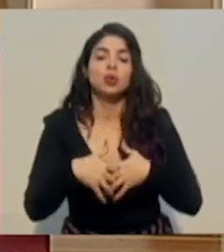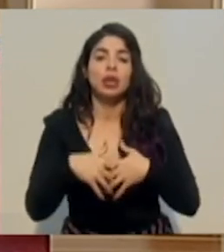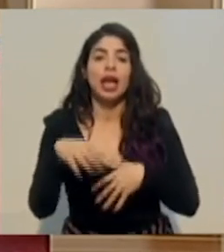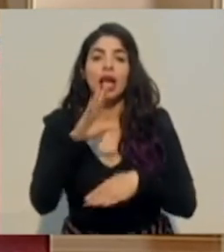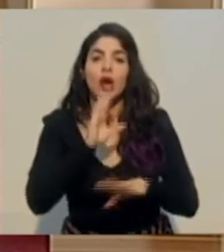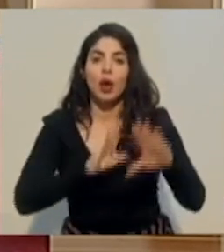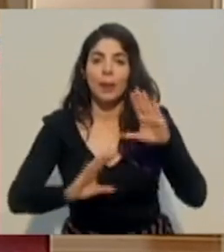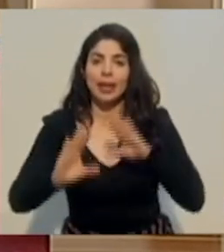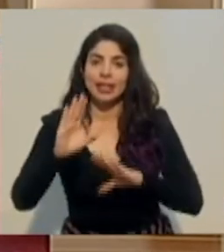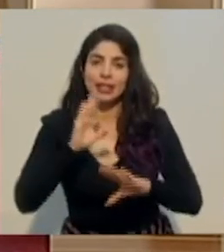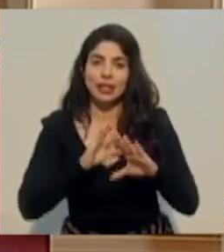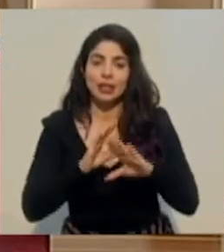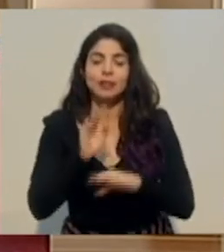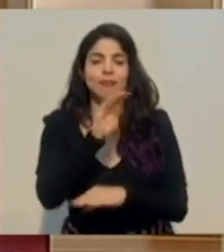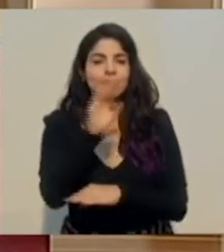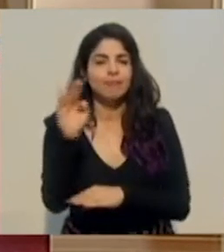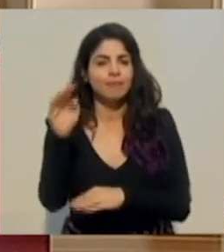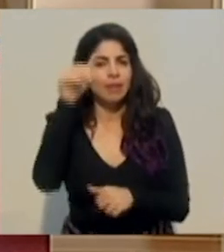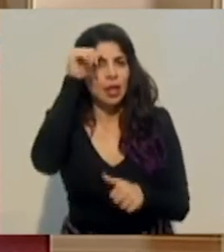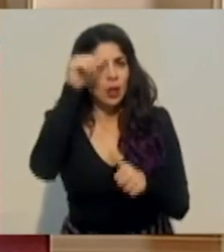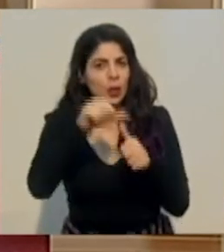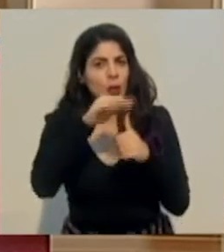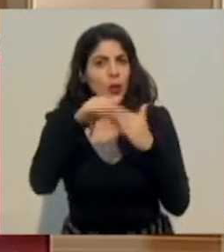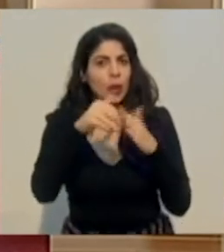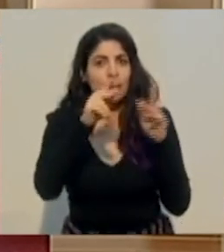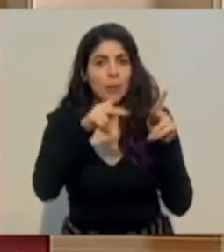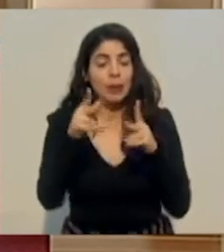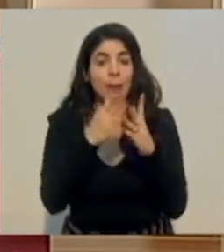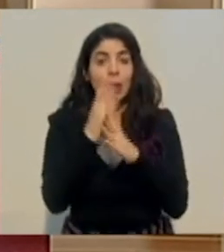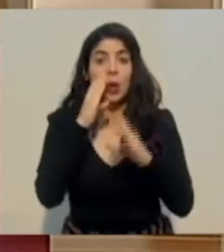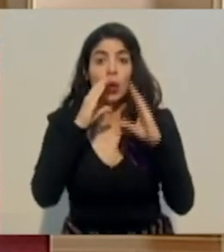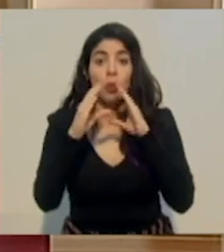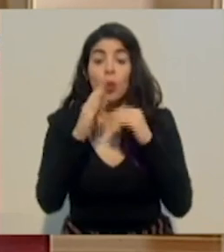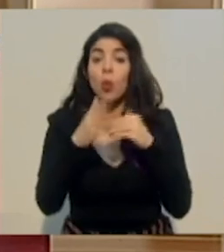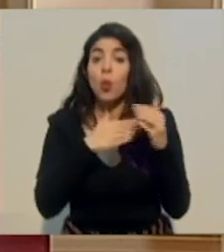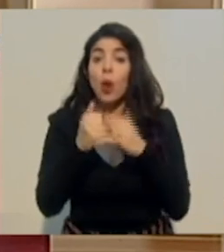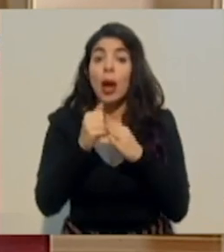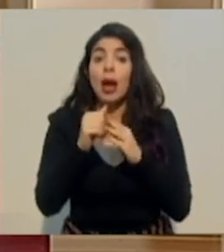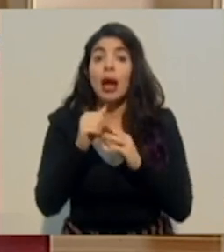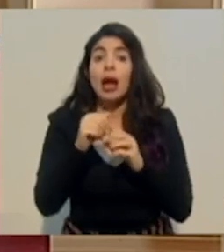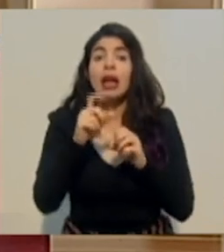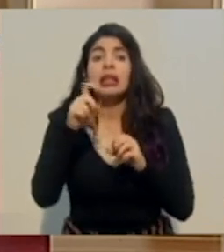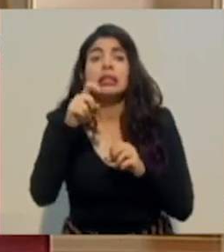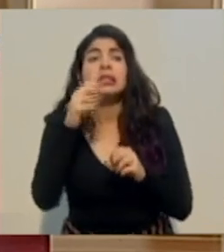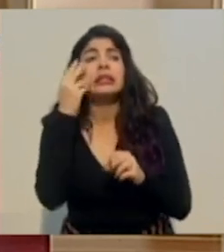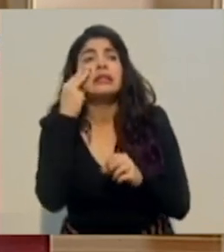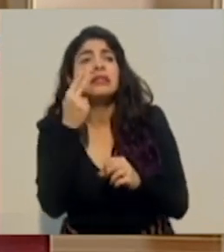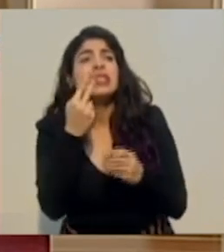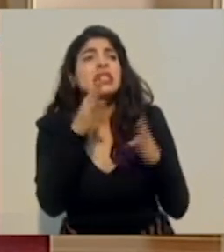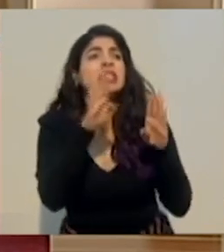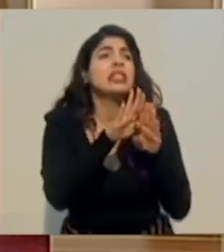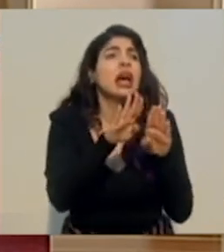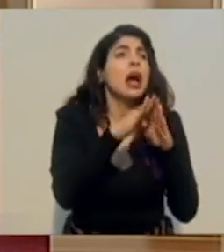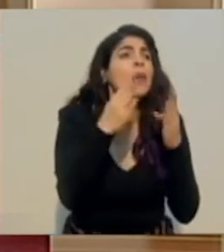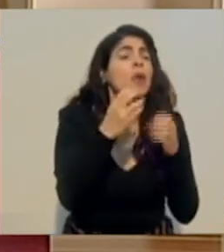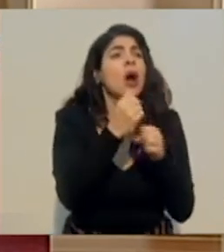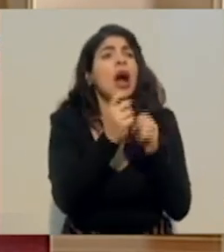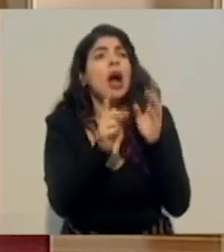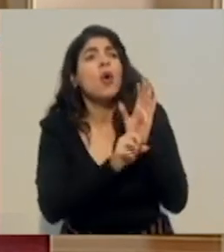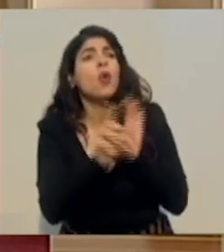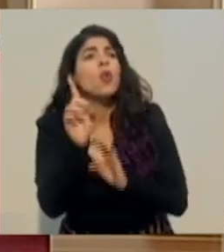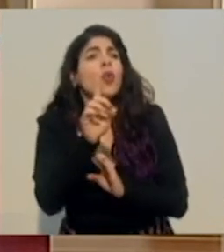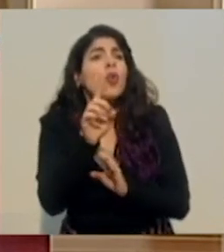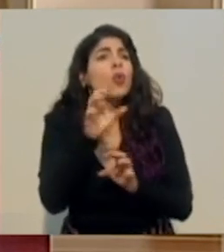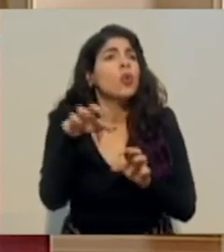recordamos a la población y medios de comunicación que para consultar las medidas de cierre, apertura, operación y alertas en los distintos cantones pueden